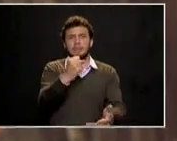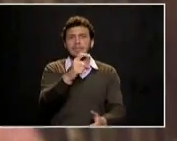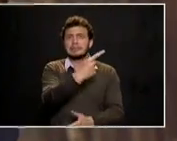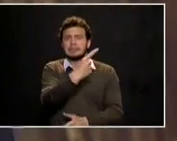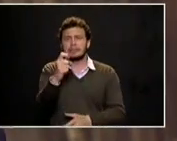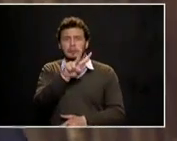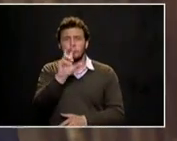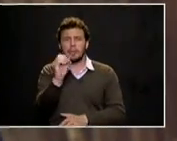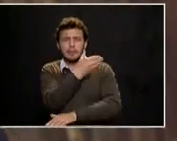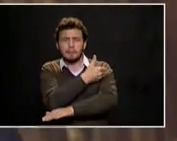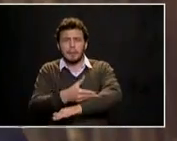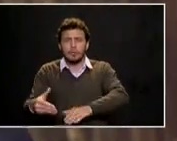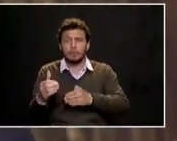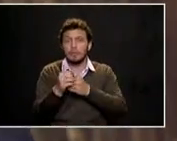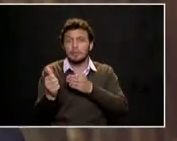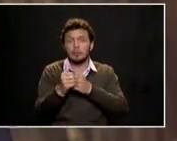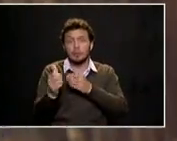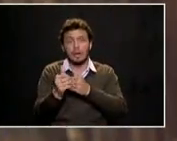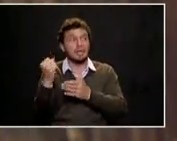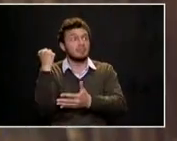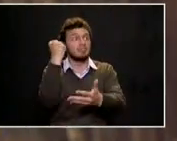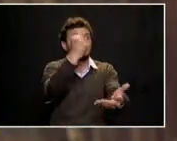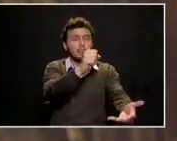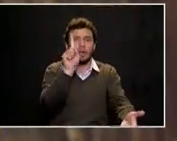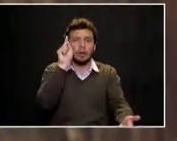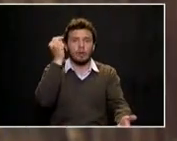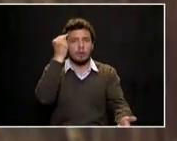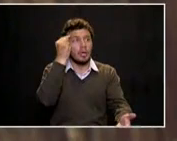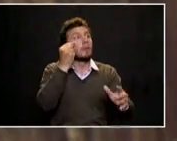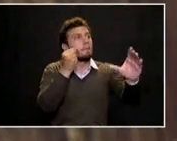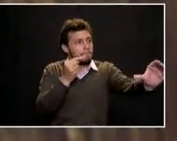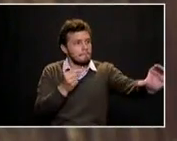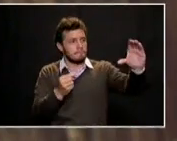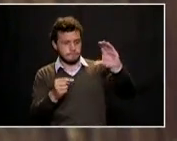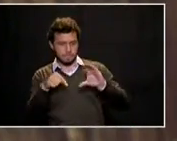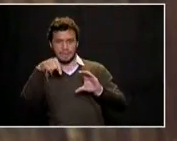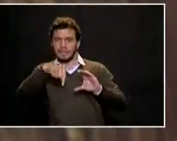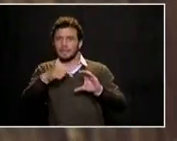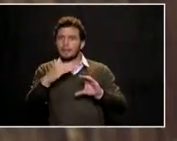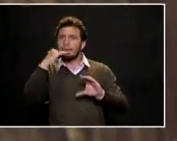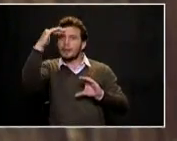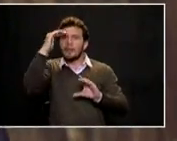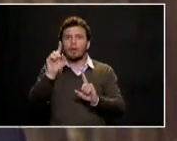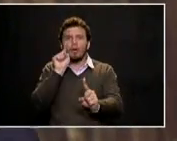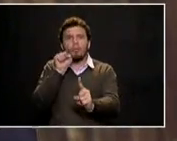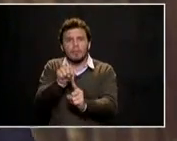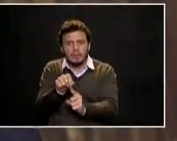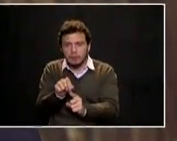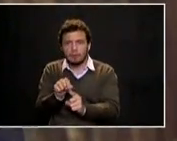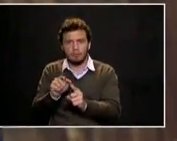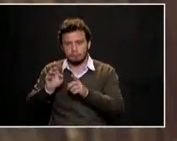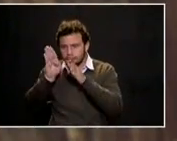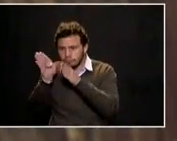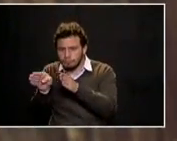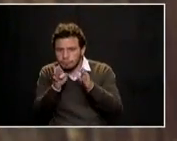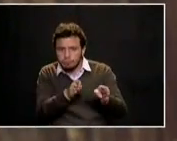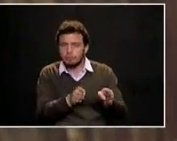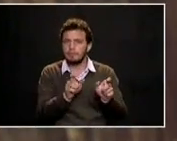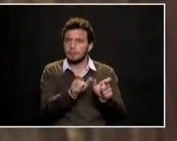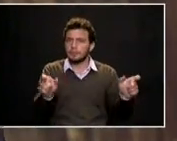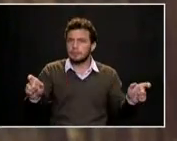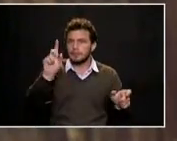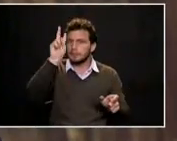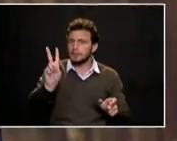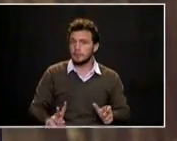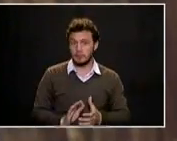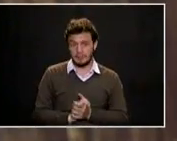importante que nos mande una parte de esos recursos para poder seguir atendiendo estos temas. Lo otro que preocupa es la remuneración a los venezolanos,